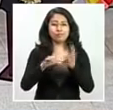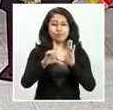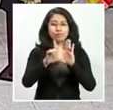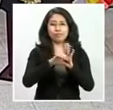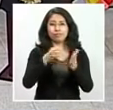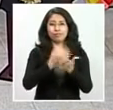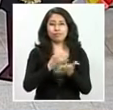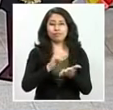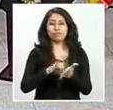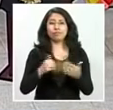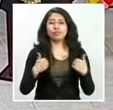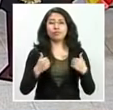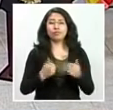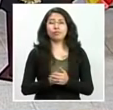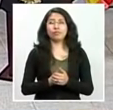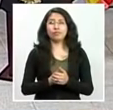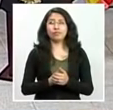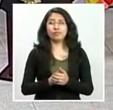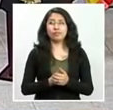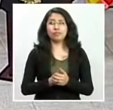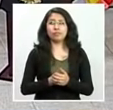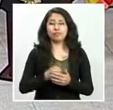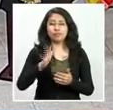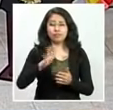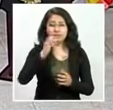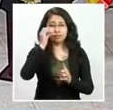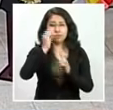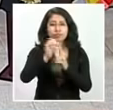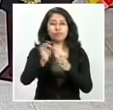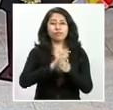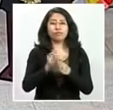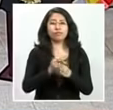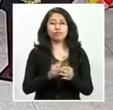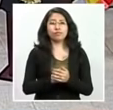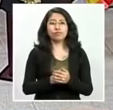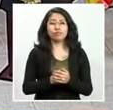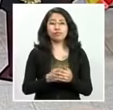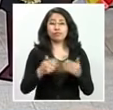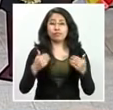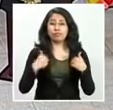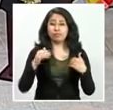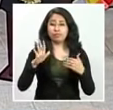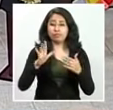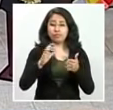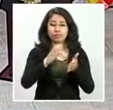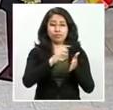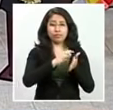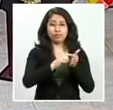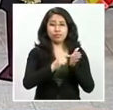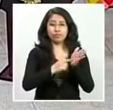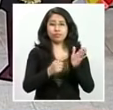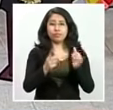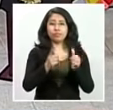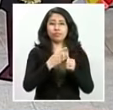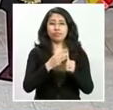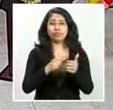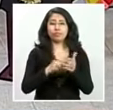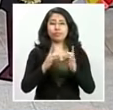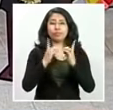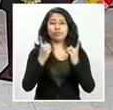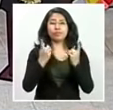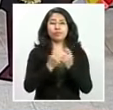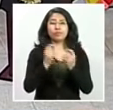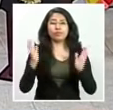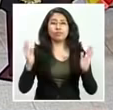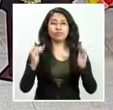y es independiente en el ejercicio de sus funciones. Tiene su sede principal en la ciudad del Alto, provincia Murillo del Departamento de